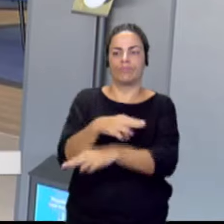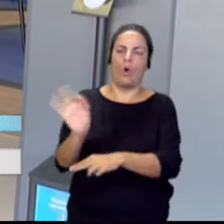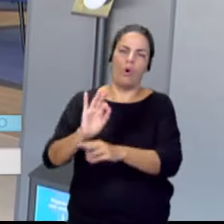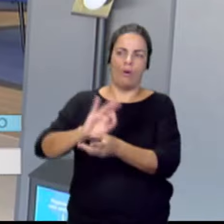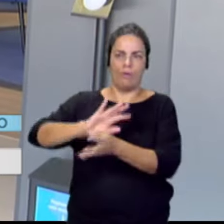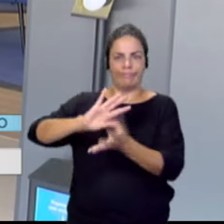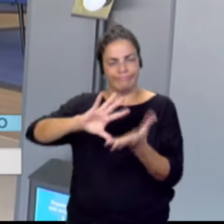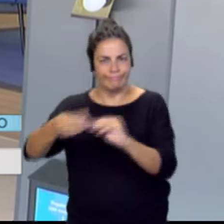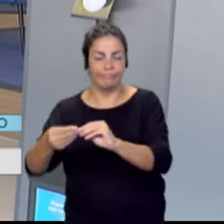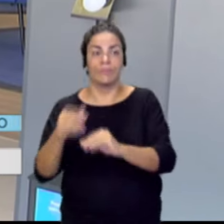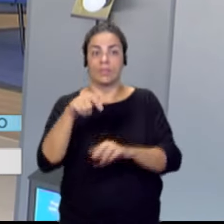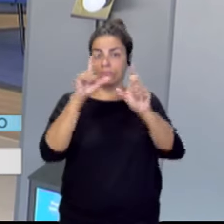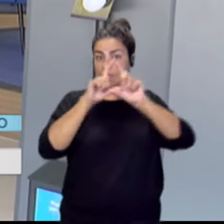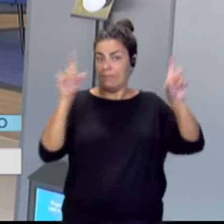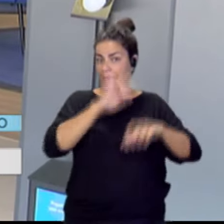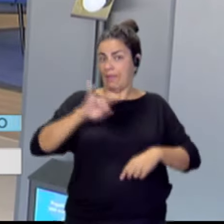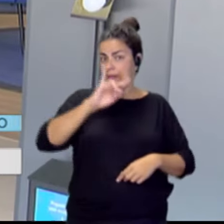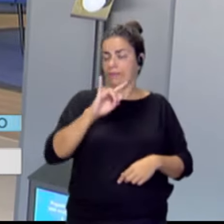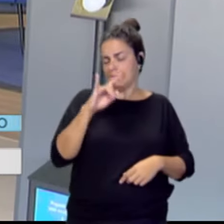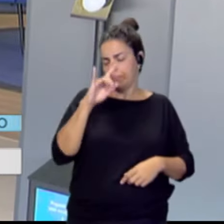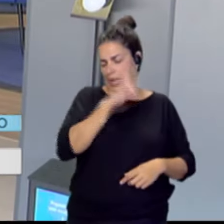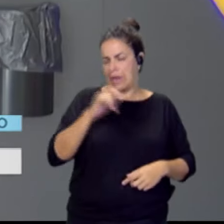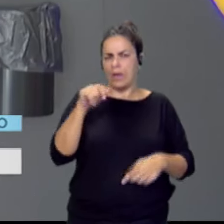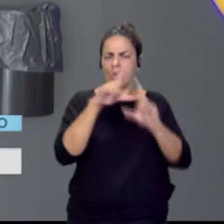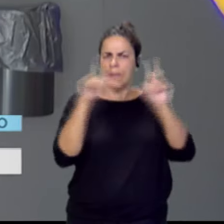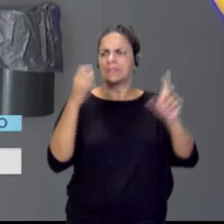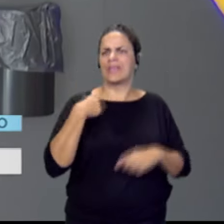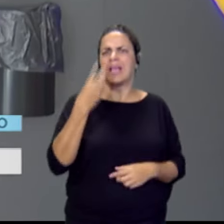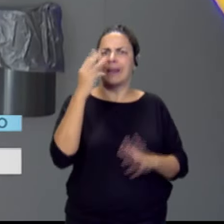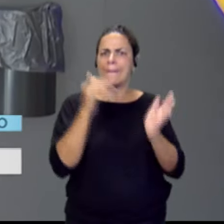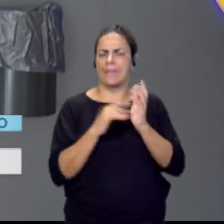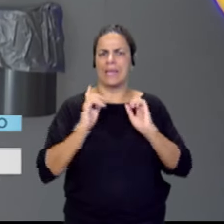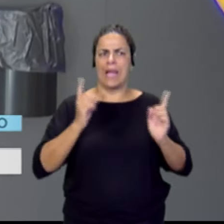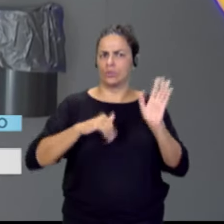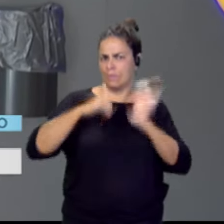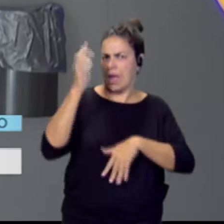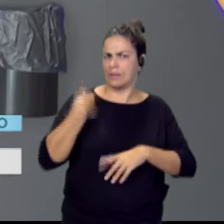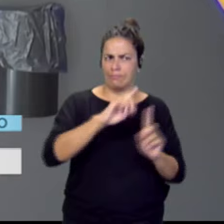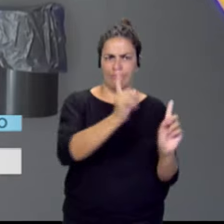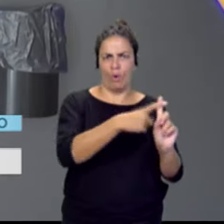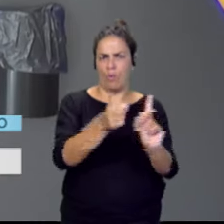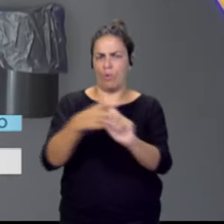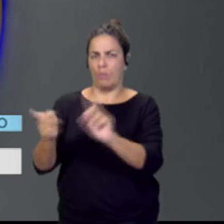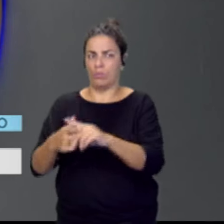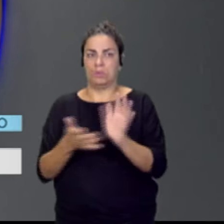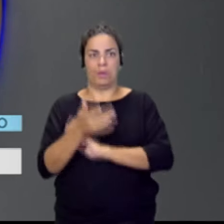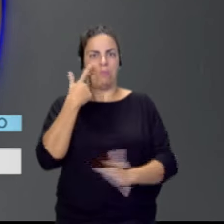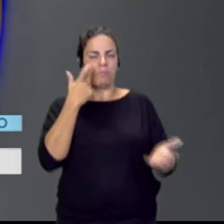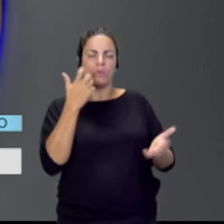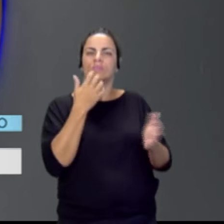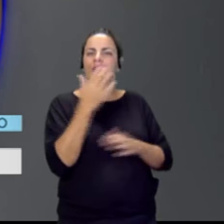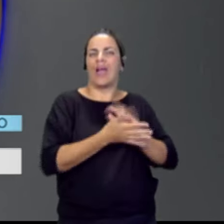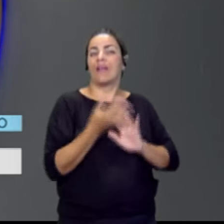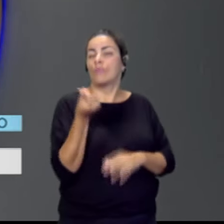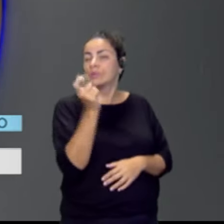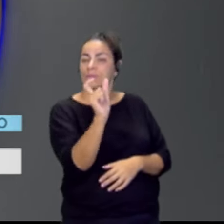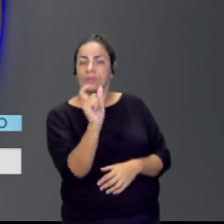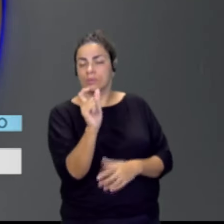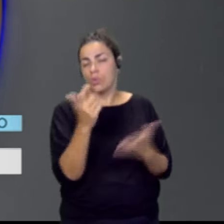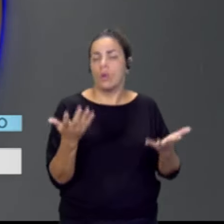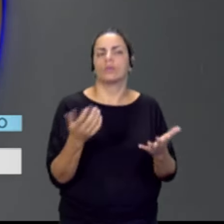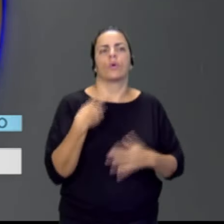en el archipiélago que ha resuelto más de 3.000 casos. Un dato más llamativo si hablamos de cuantía económica: más de